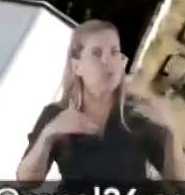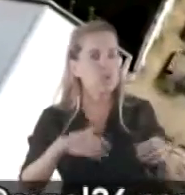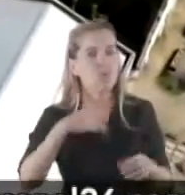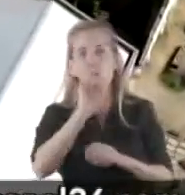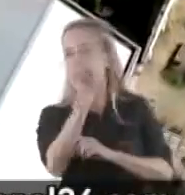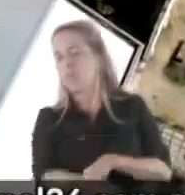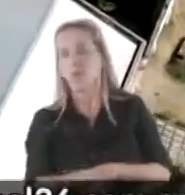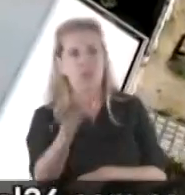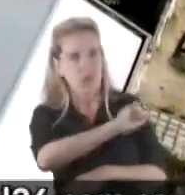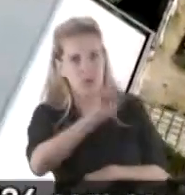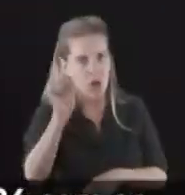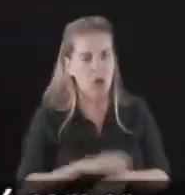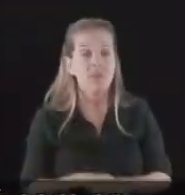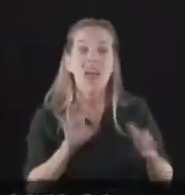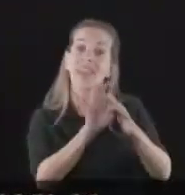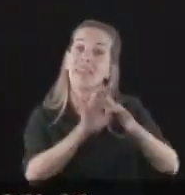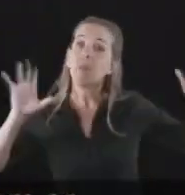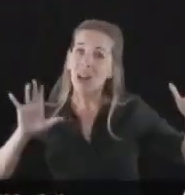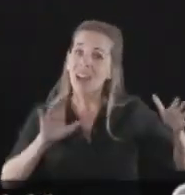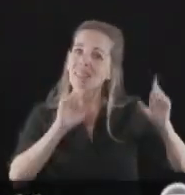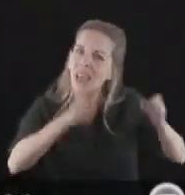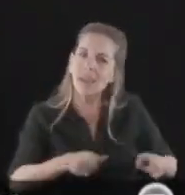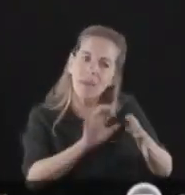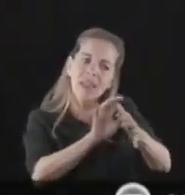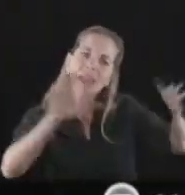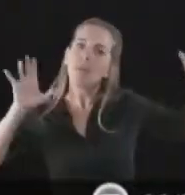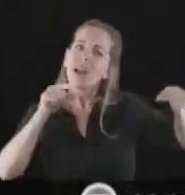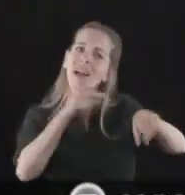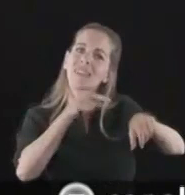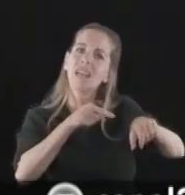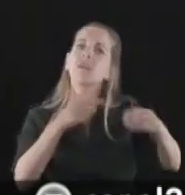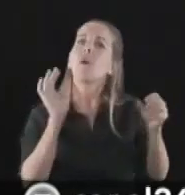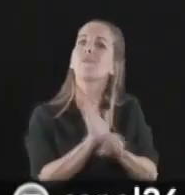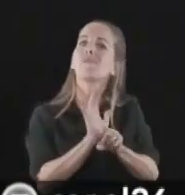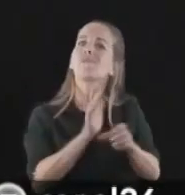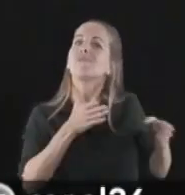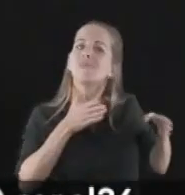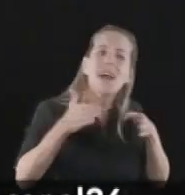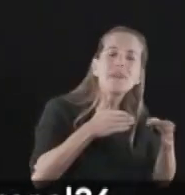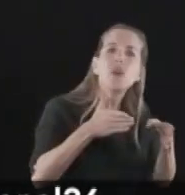lado. La democracia, además, es el camino ideal para recuperar la paz,